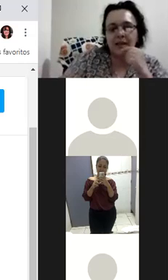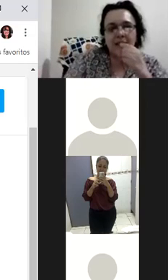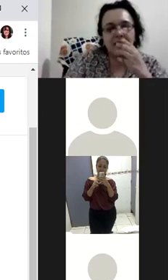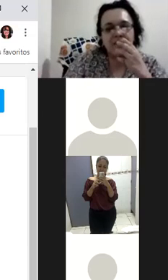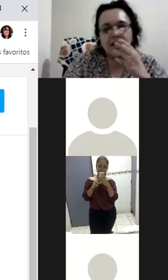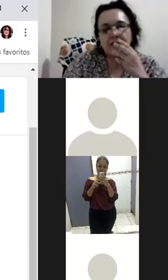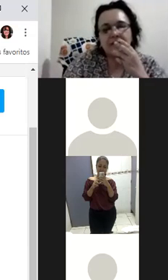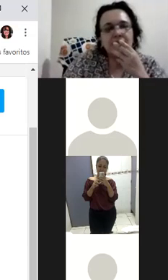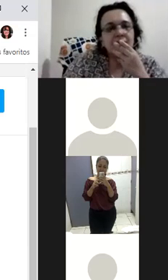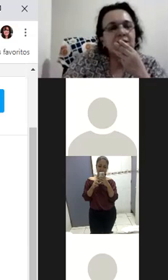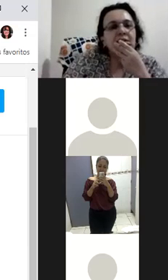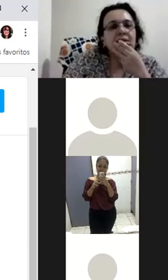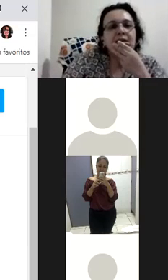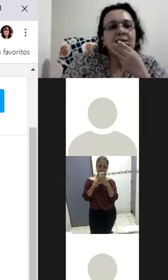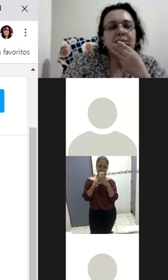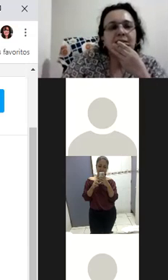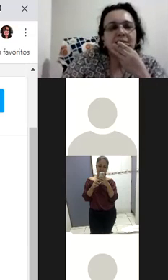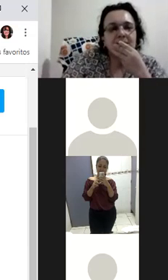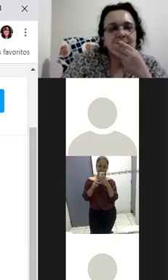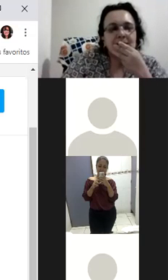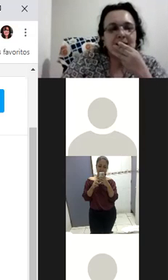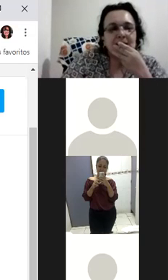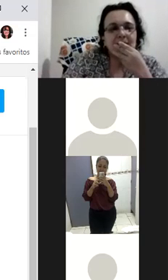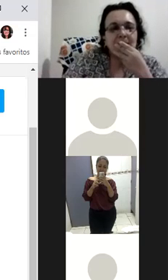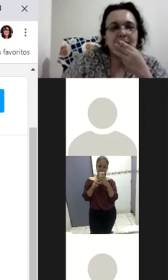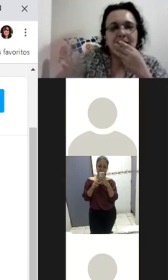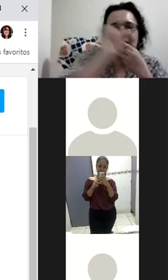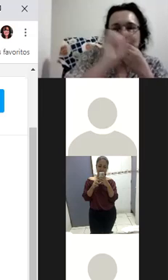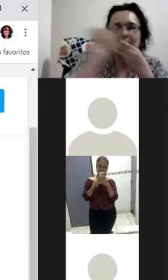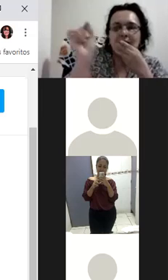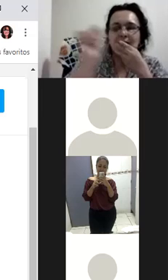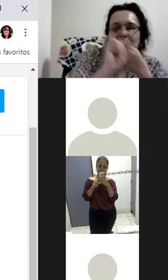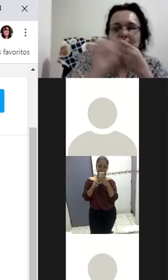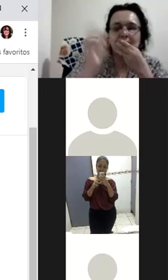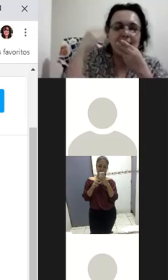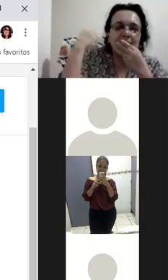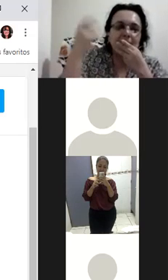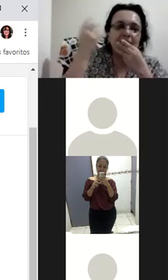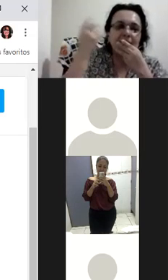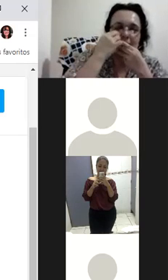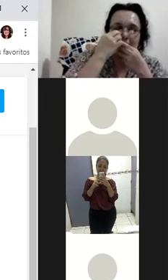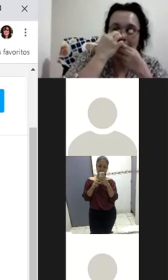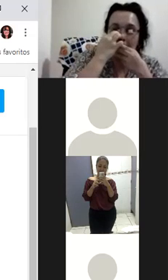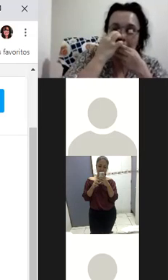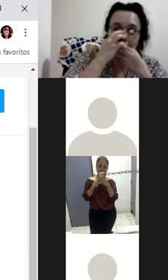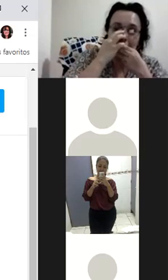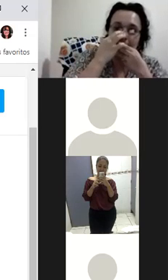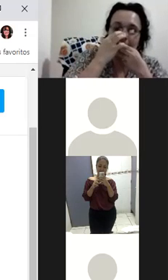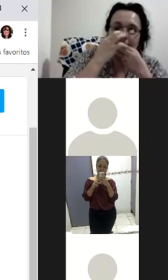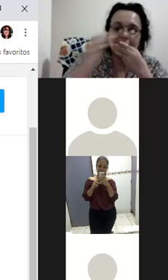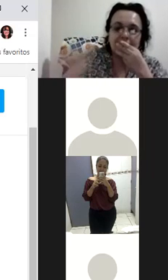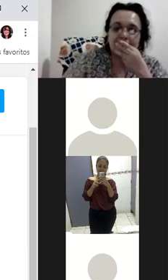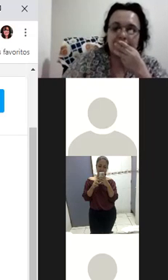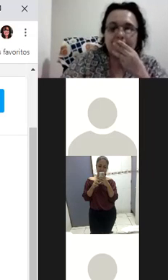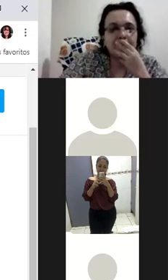la tenga ahí abierta. ¿Verdad? Y vamos a ir siguiendo la lectura en lo que vamos cantando. Todos vamos